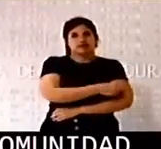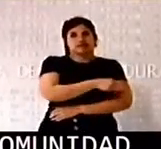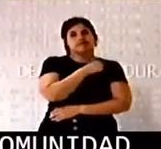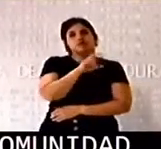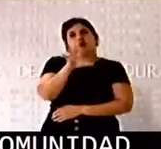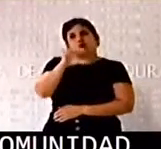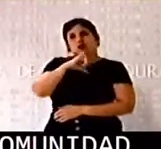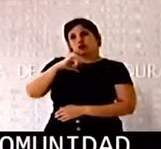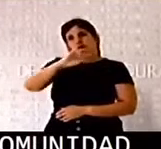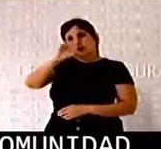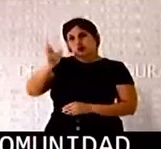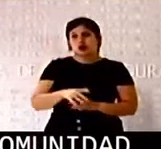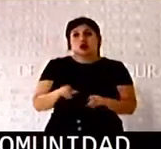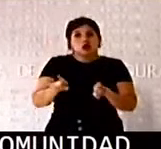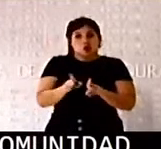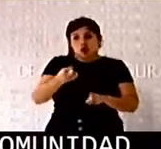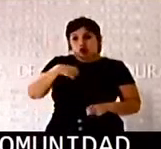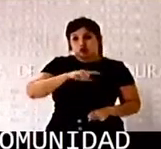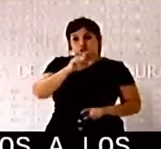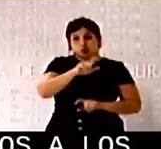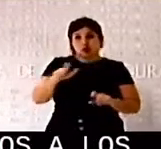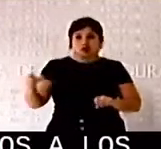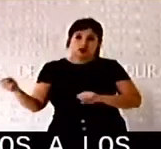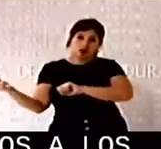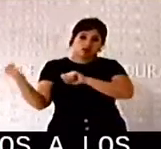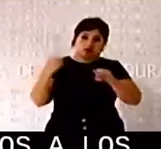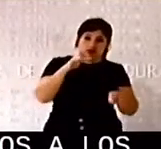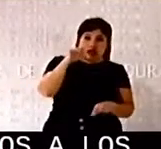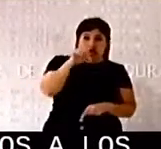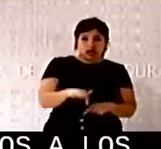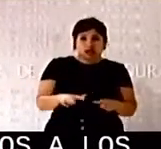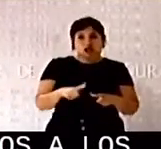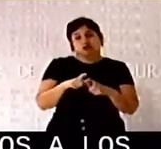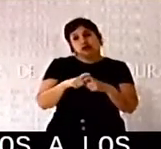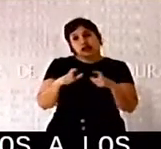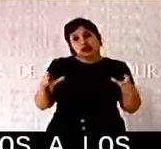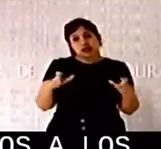Igual que nosotros vacunaremos a los desplazados que estén aquí.